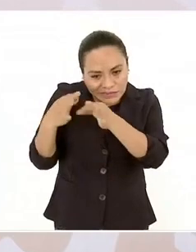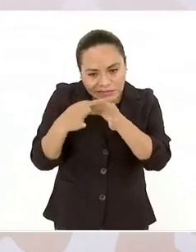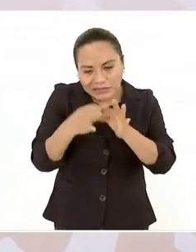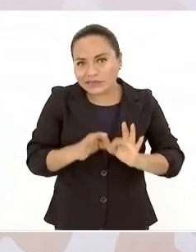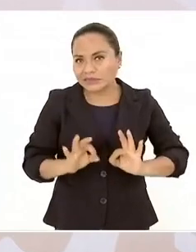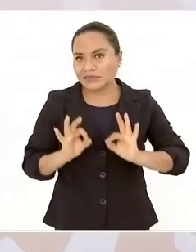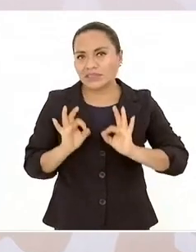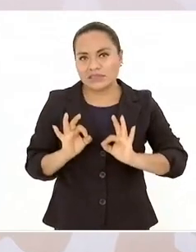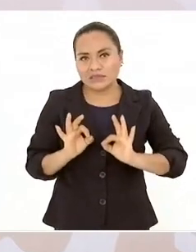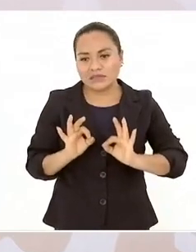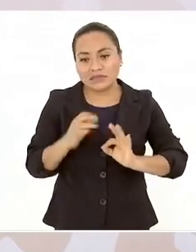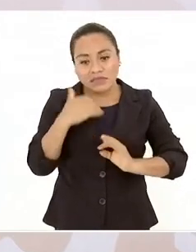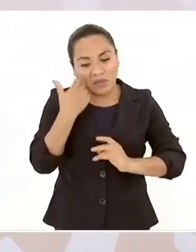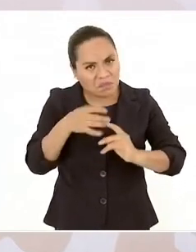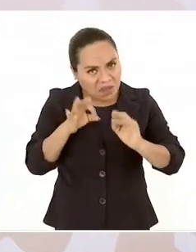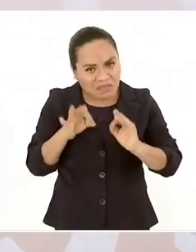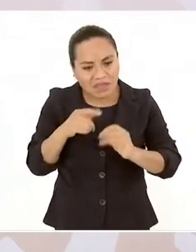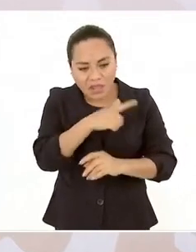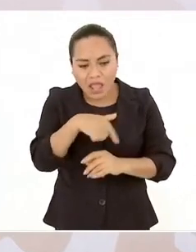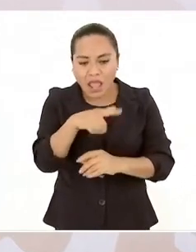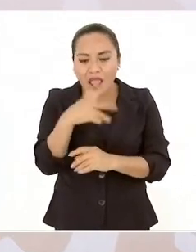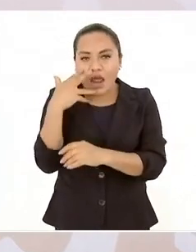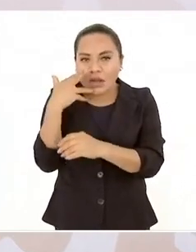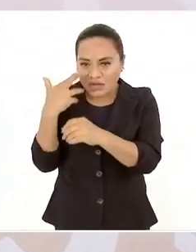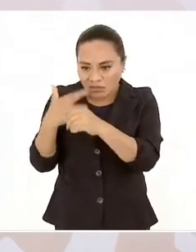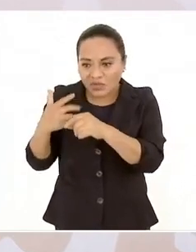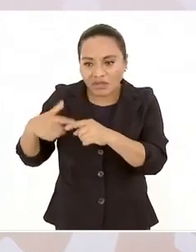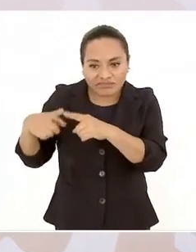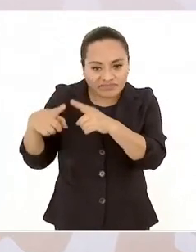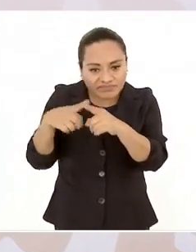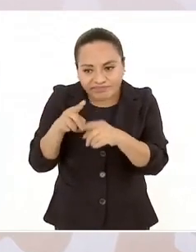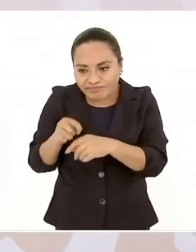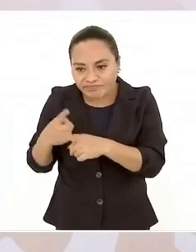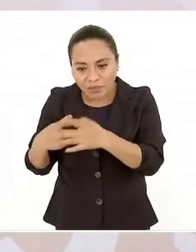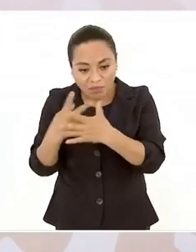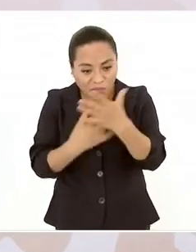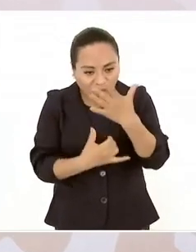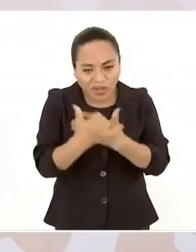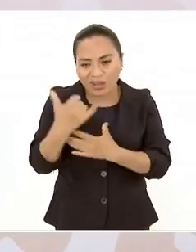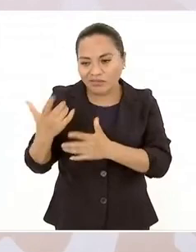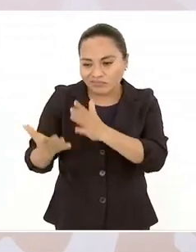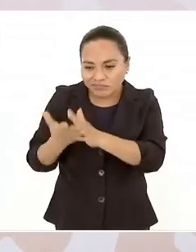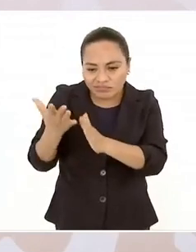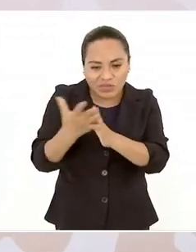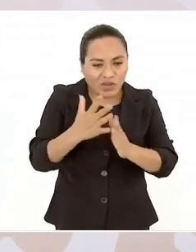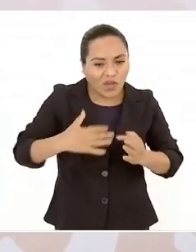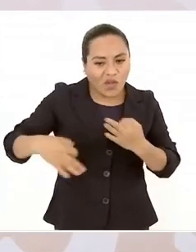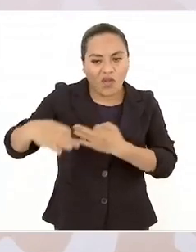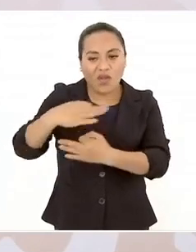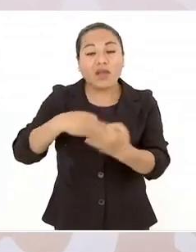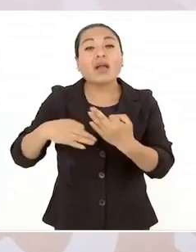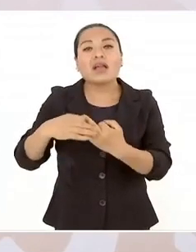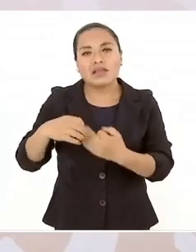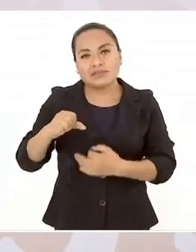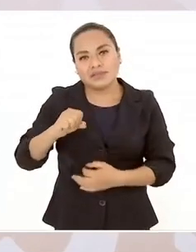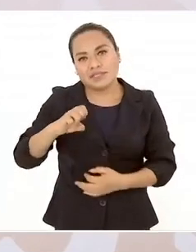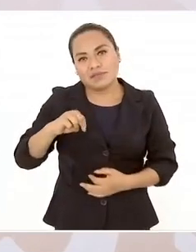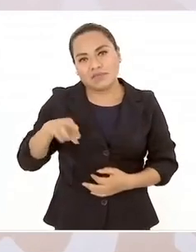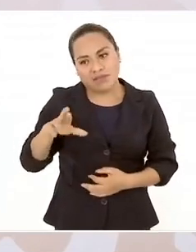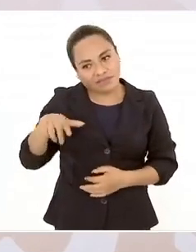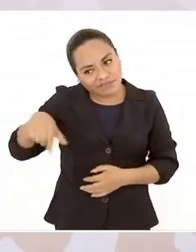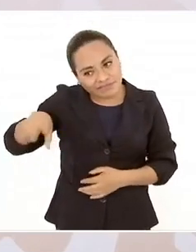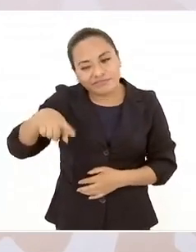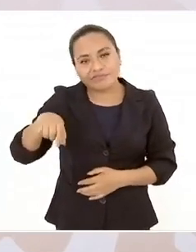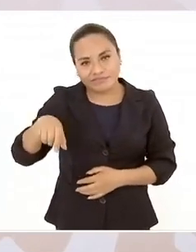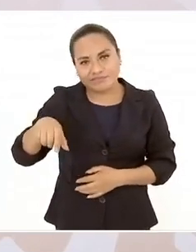vamos a dejar en custodia de estos bienes de la nación a la Secretaría de Marina, para que ellos